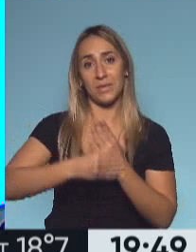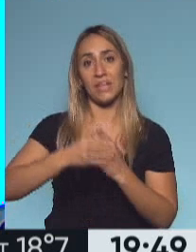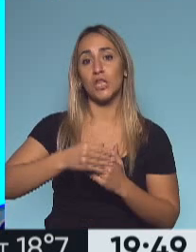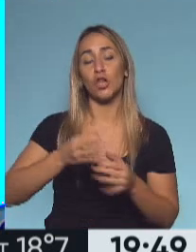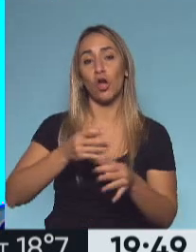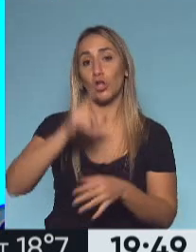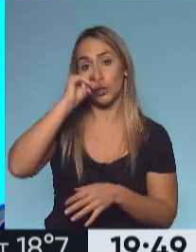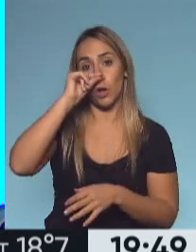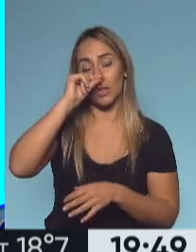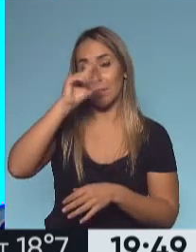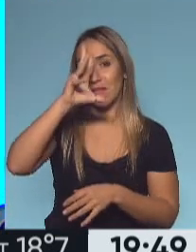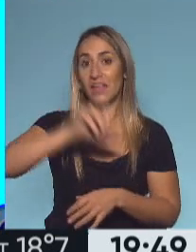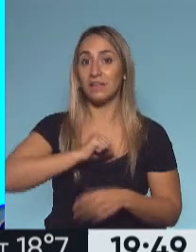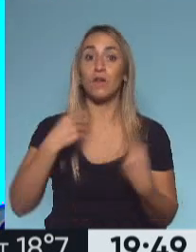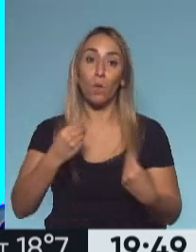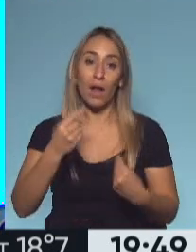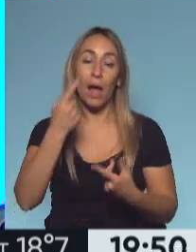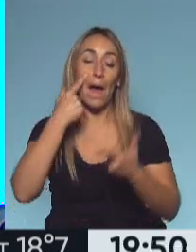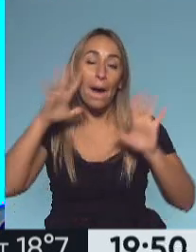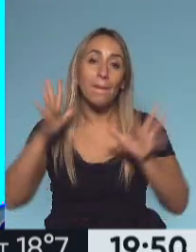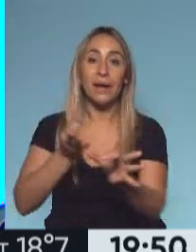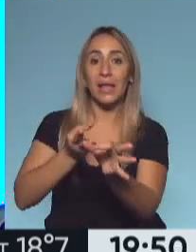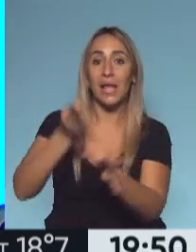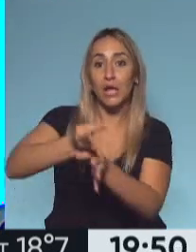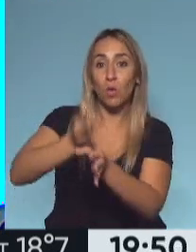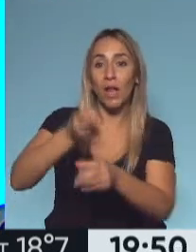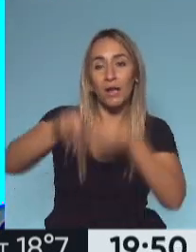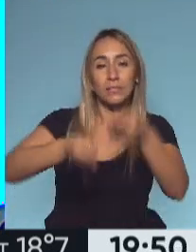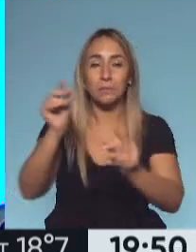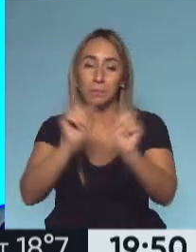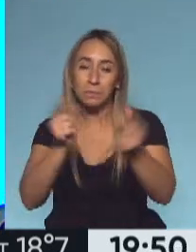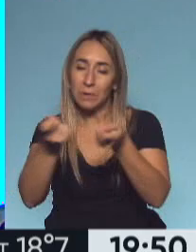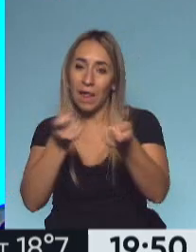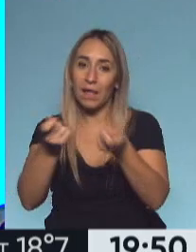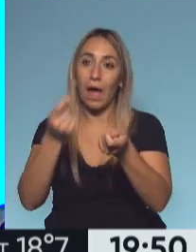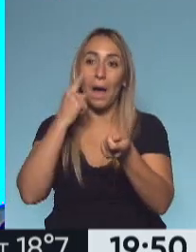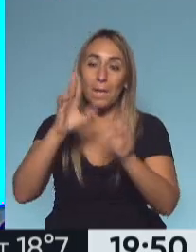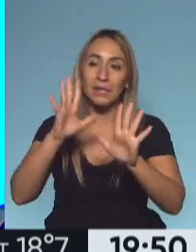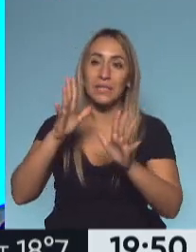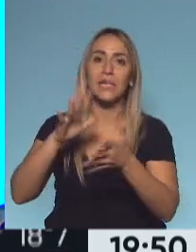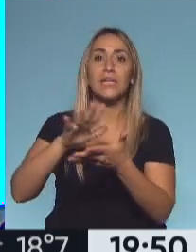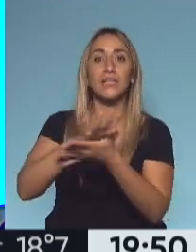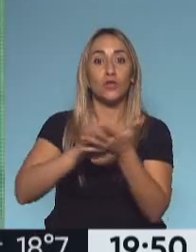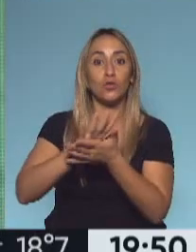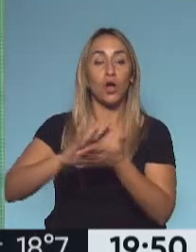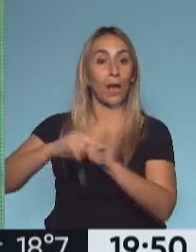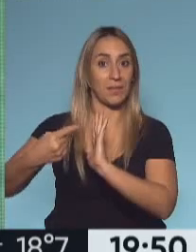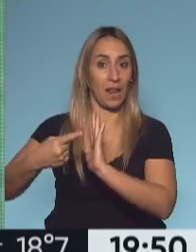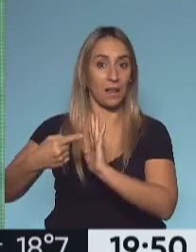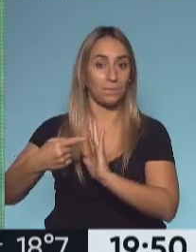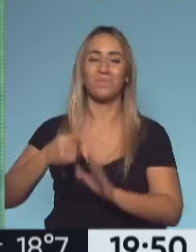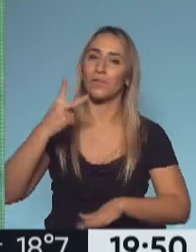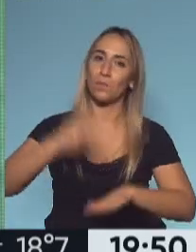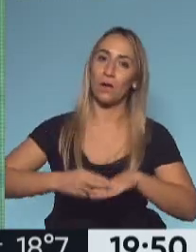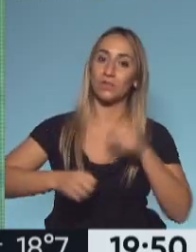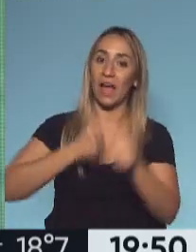es ver si esta presencialidad administrada es la que logra destrabar la situación con la Ciudad de Buenos Aires, ¿no? Claro, claro. Hacemos una pausa, estamos